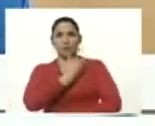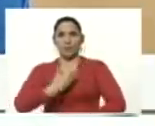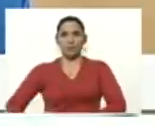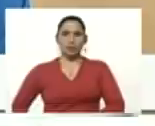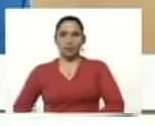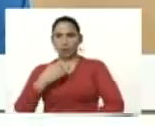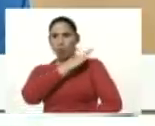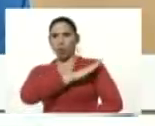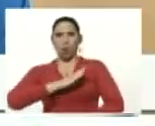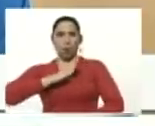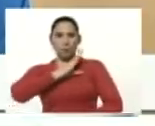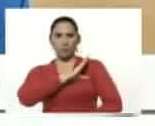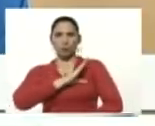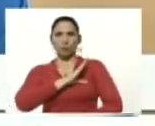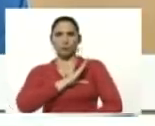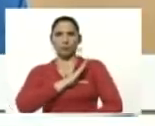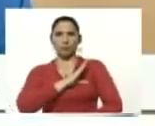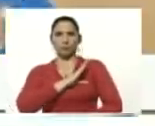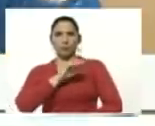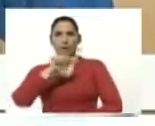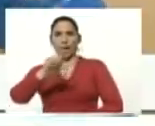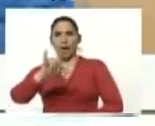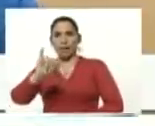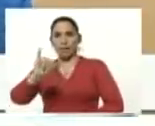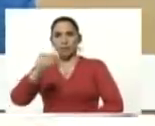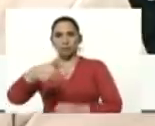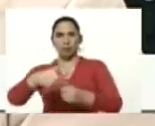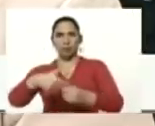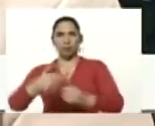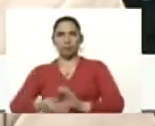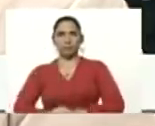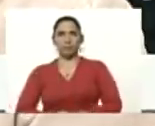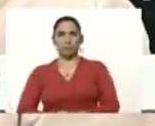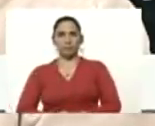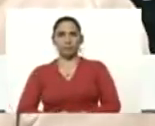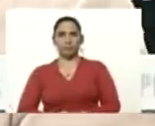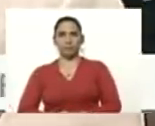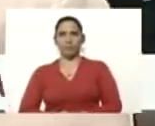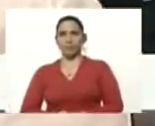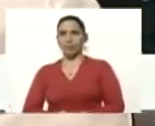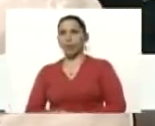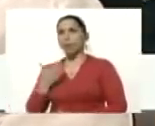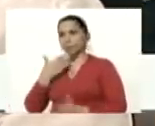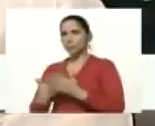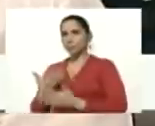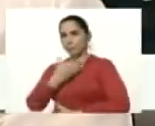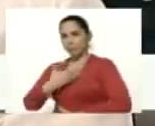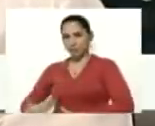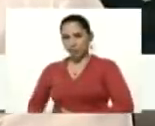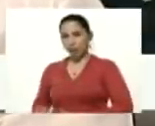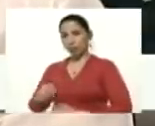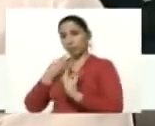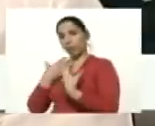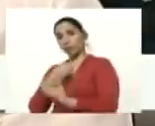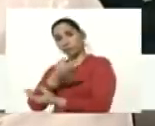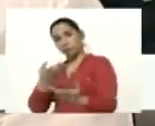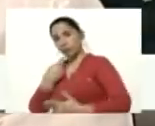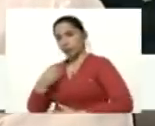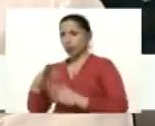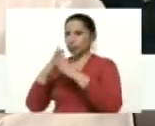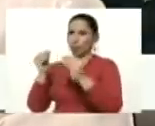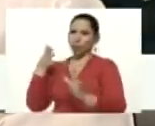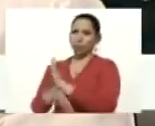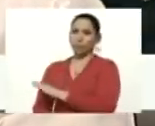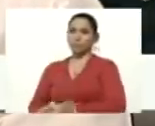de la Comisión, Ali Rodríguez Araque. Adelante. Gracias, presidente. Bueno, usted ha dicho todo.